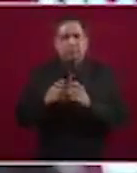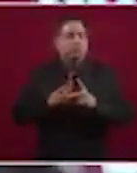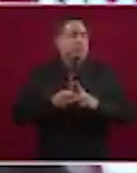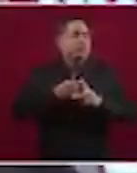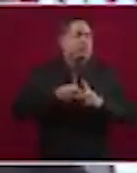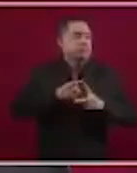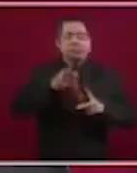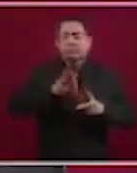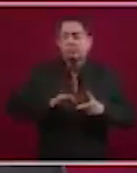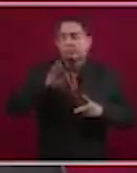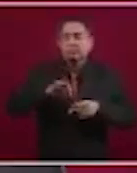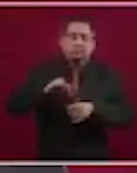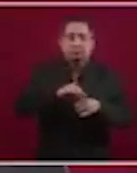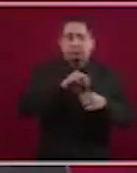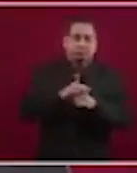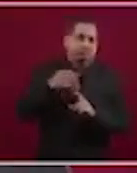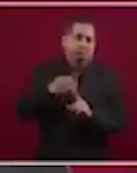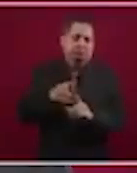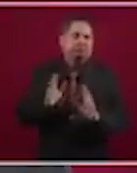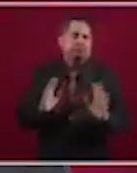representativa.